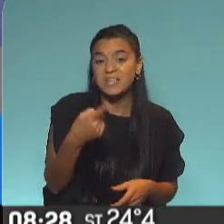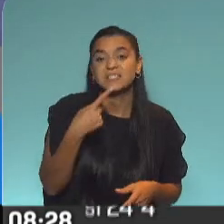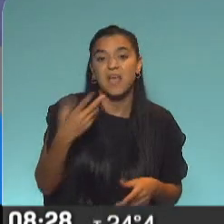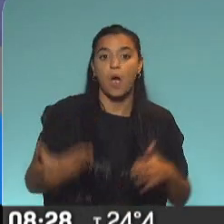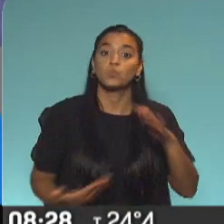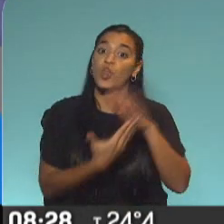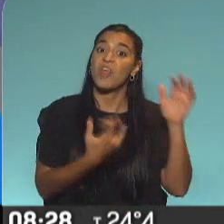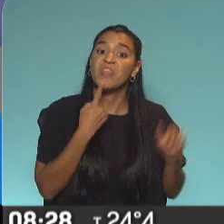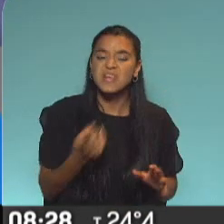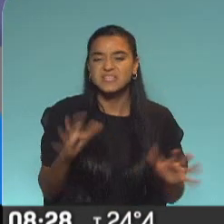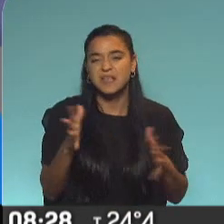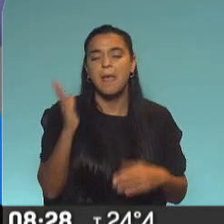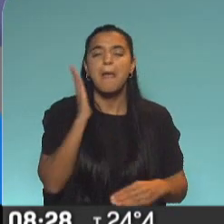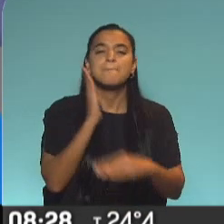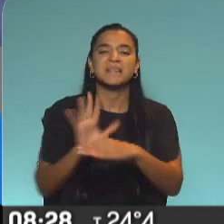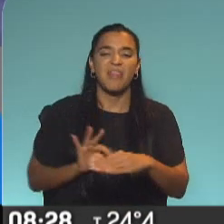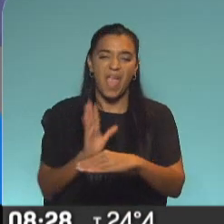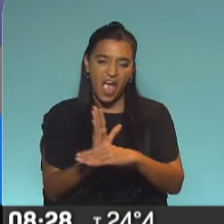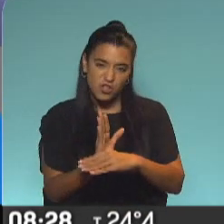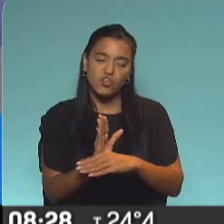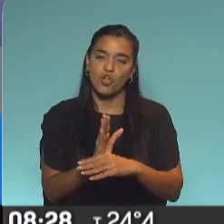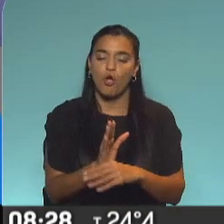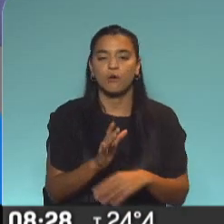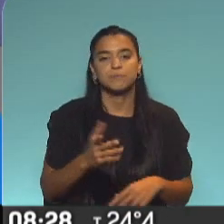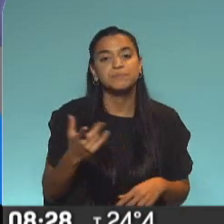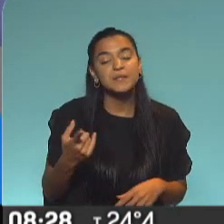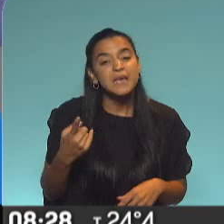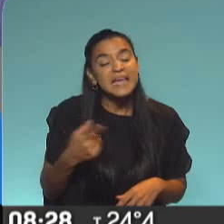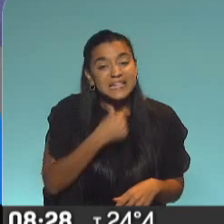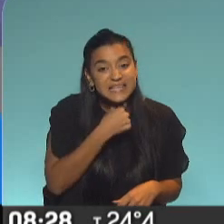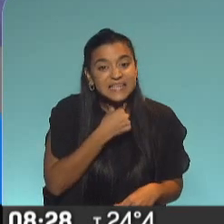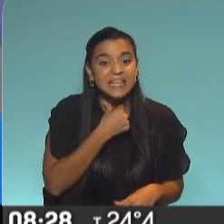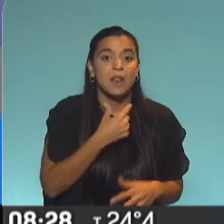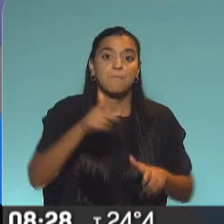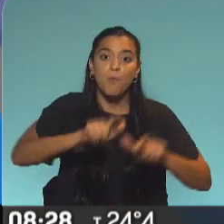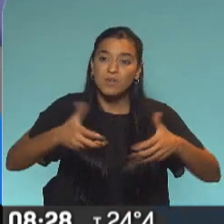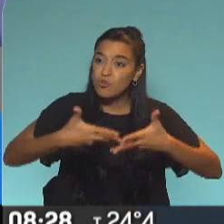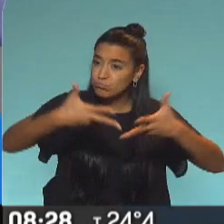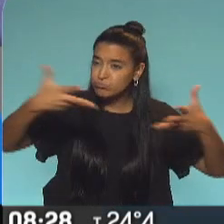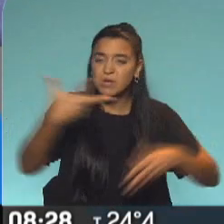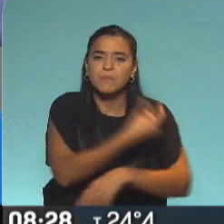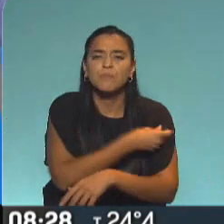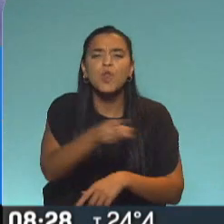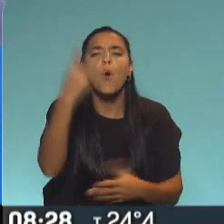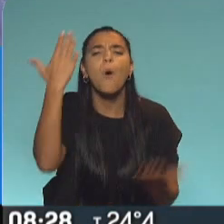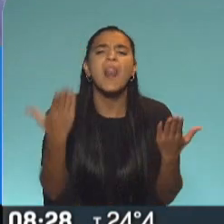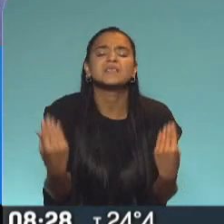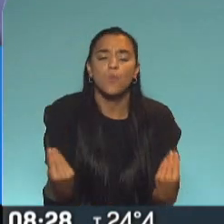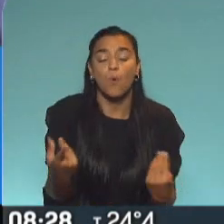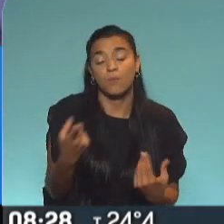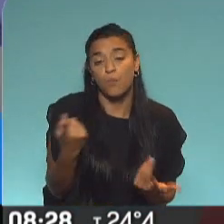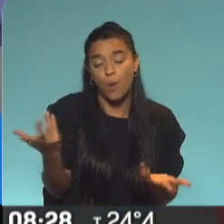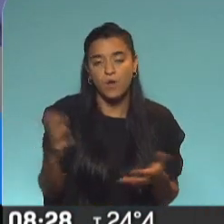dicho que cerca de mitad de año pretendían que gran parte de la población ya estuviese inmunizada. ¿Qué balance hacemos? Bueno, las